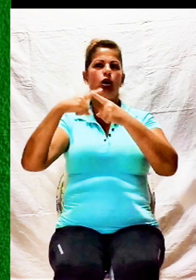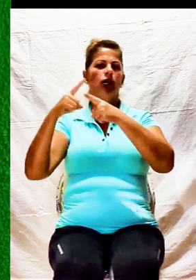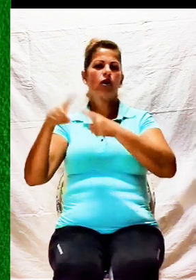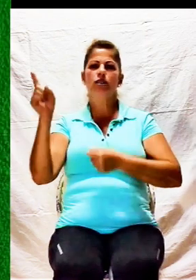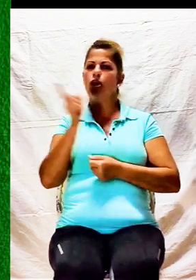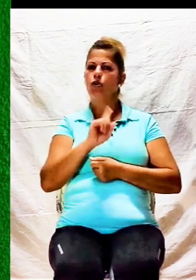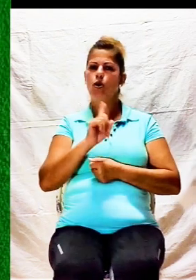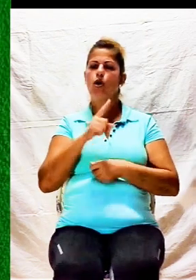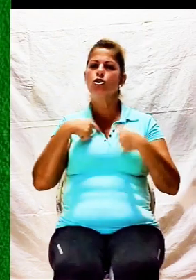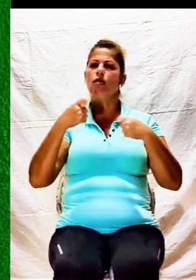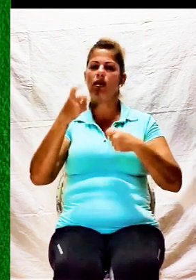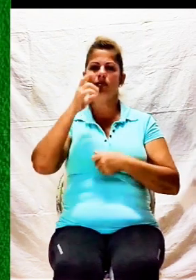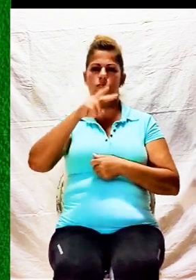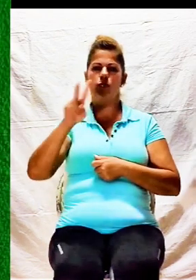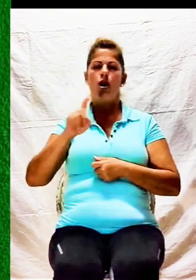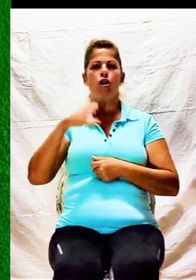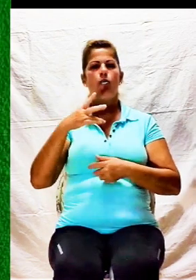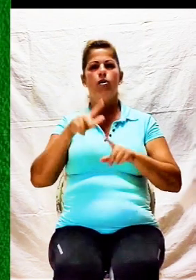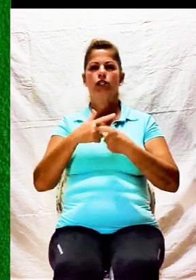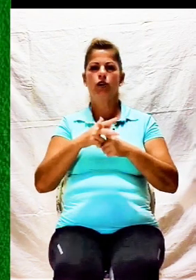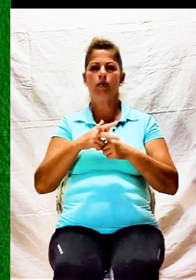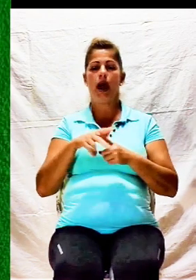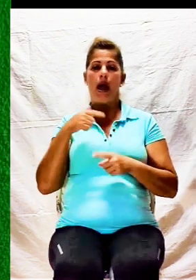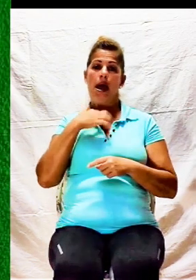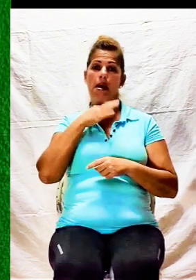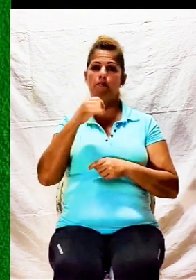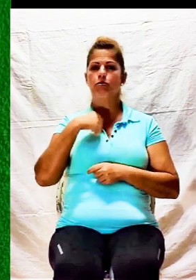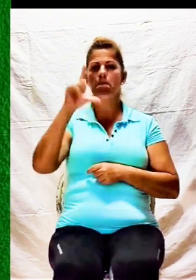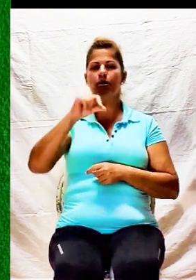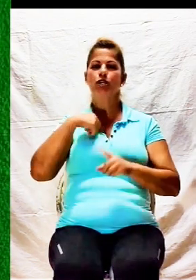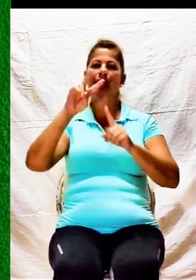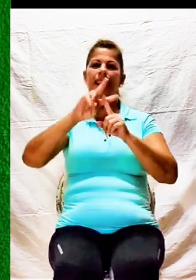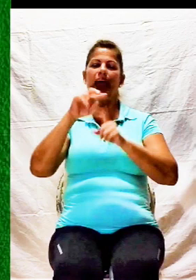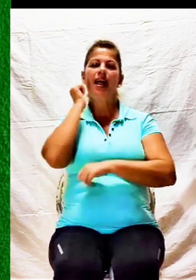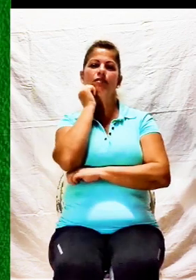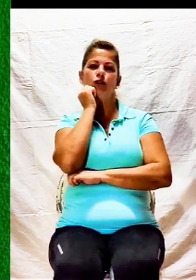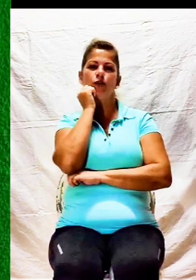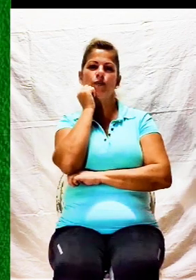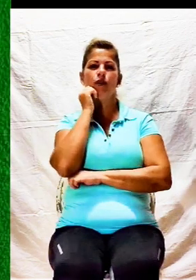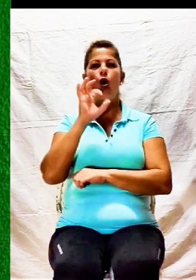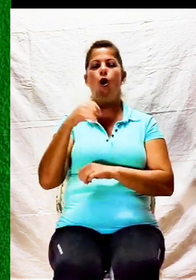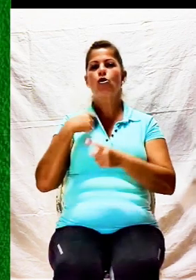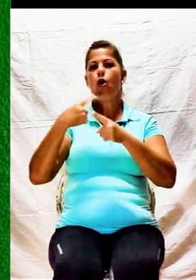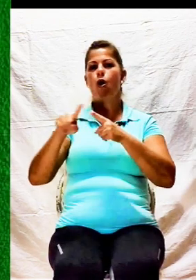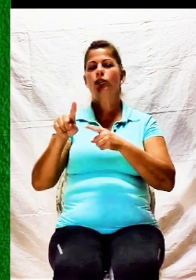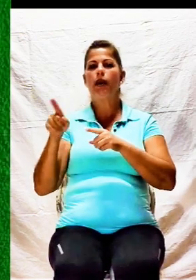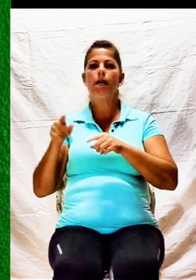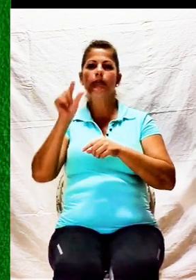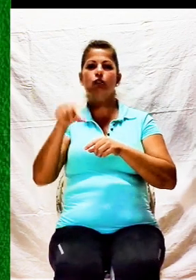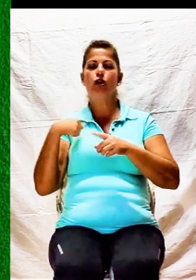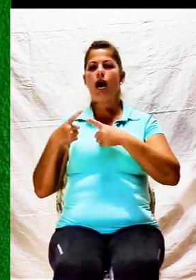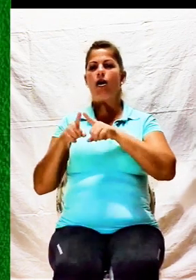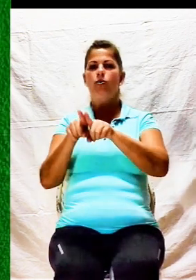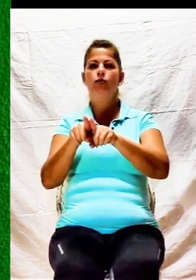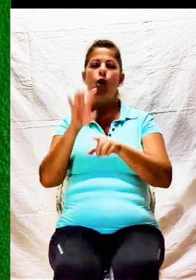sin acallarlas con distracciones, como música, televisión, relaciones sociales para no estar